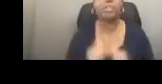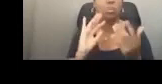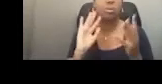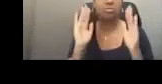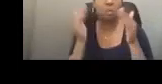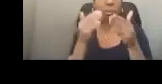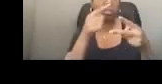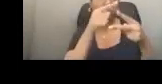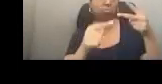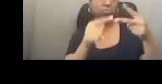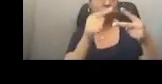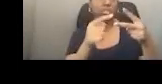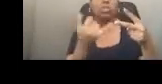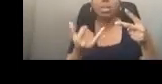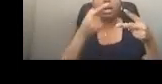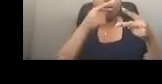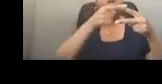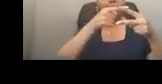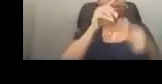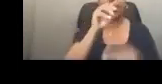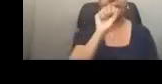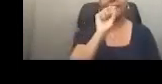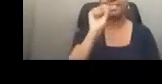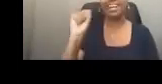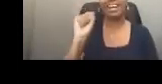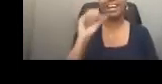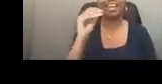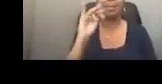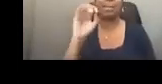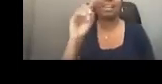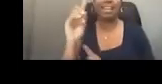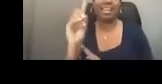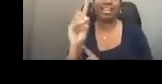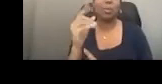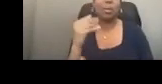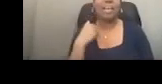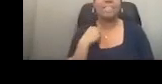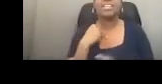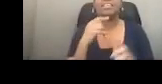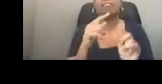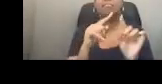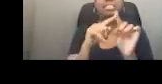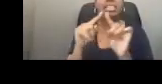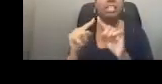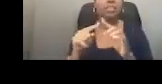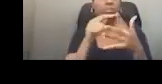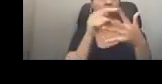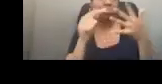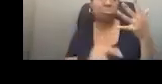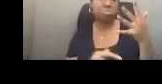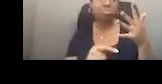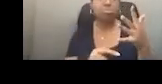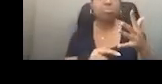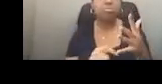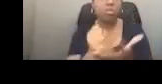Los programas de Medicaid. Nos vamos a enfocar en esos. Para el SSI y Medicaid, hay diferentes criterios para ser elegibles. Entonces,